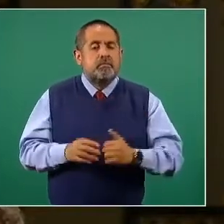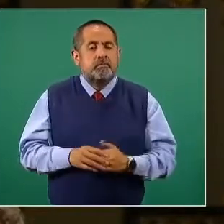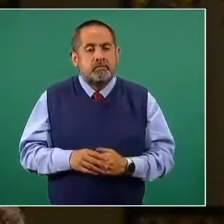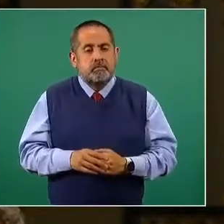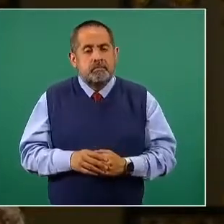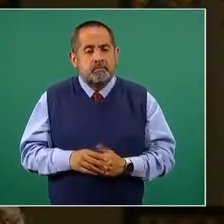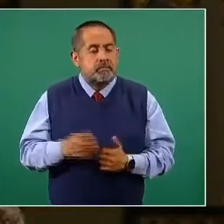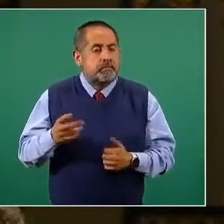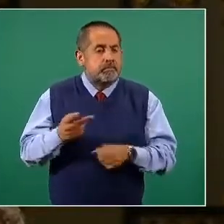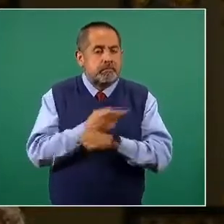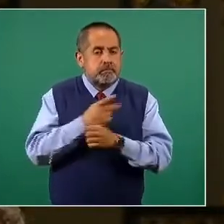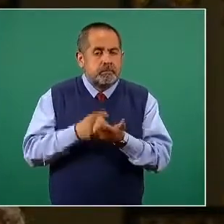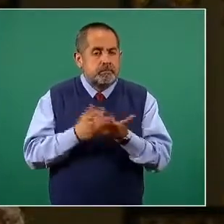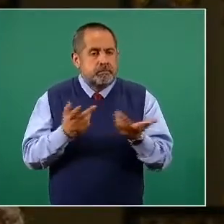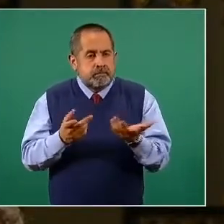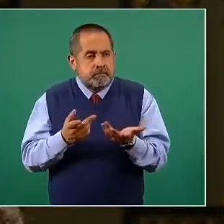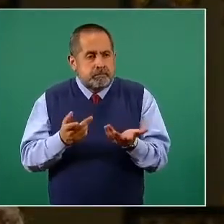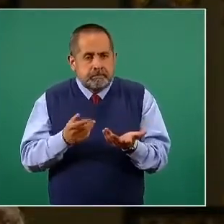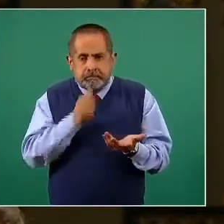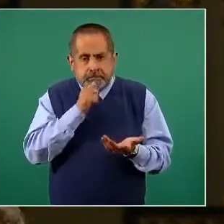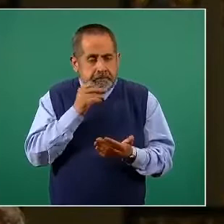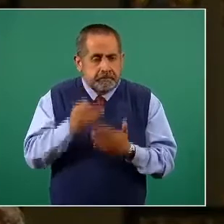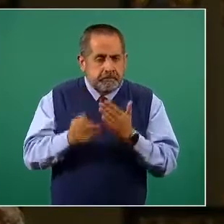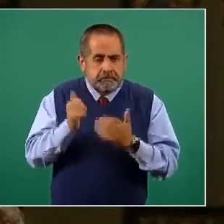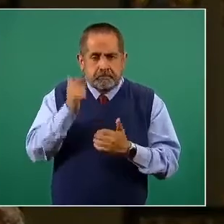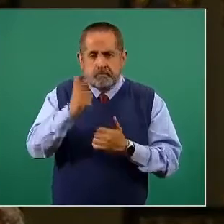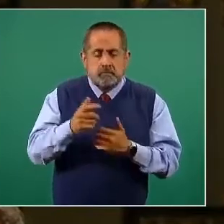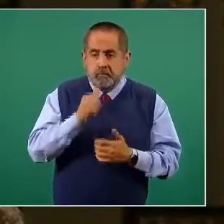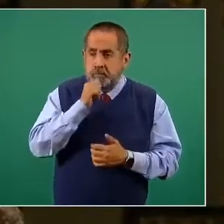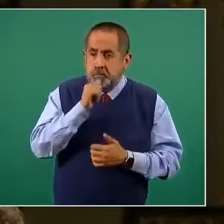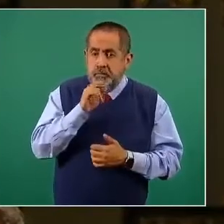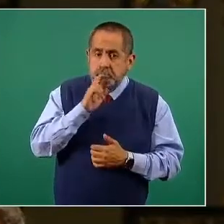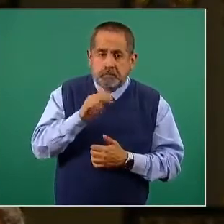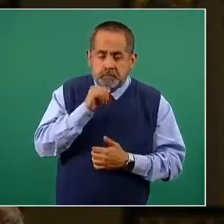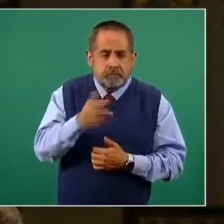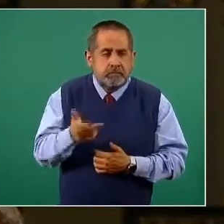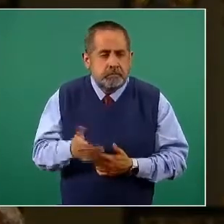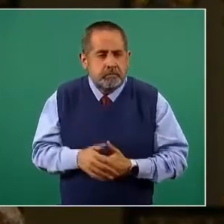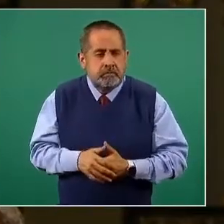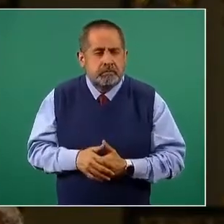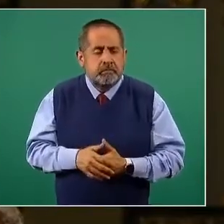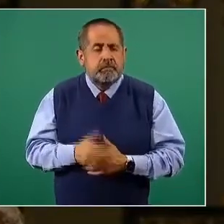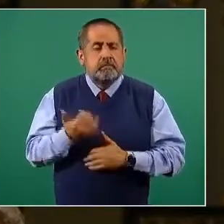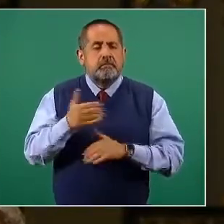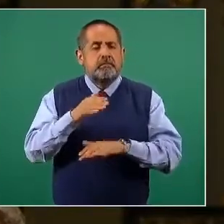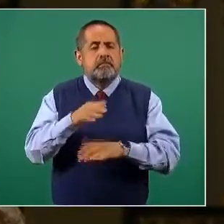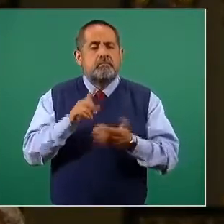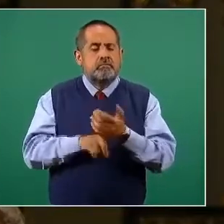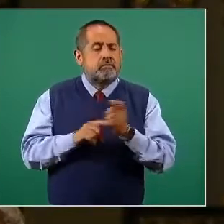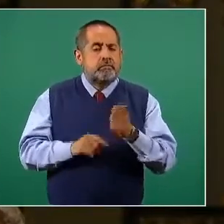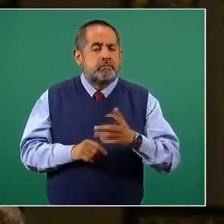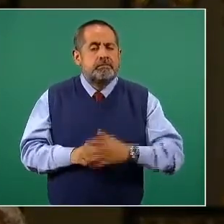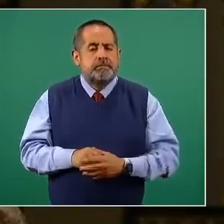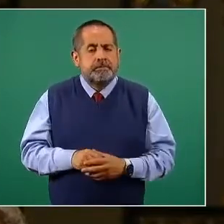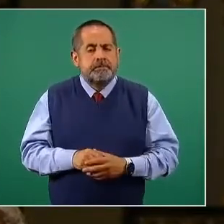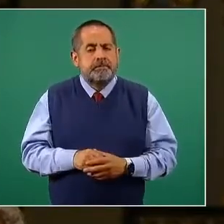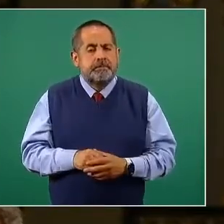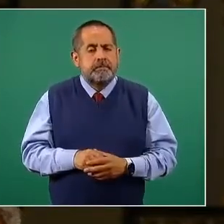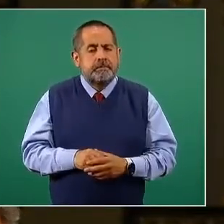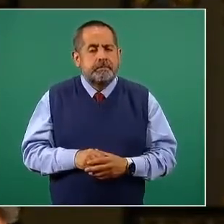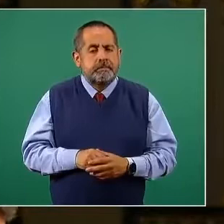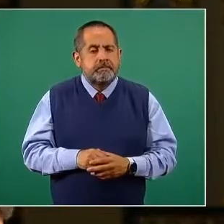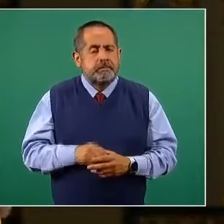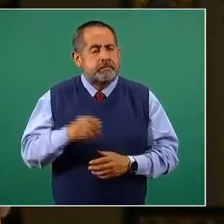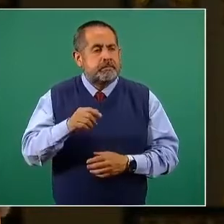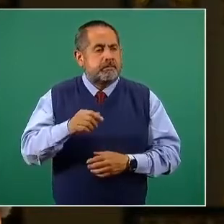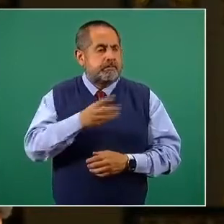pues qué seguimiento se le ha podido dar, o si no se obtuvo respuesta. Y con respecto al